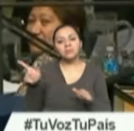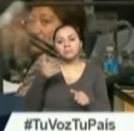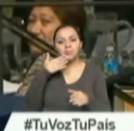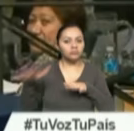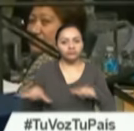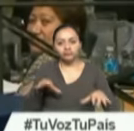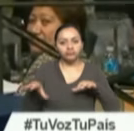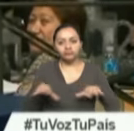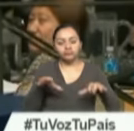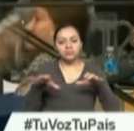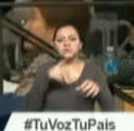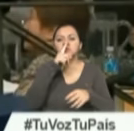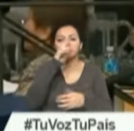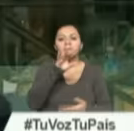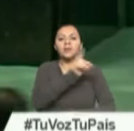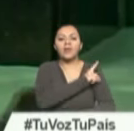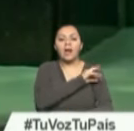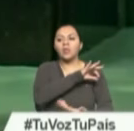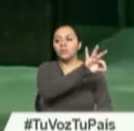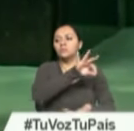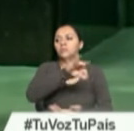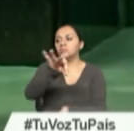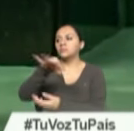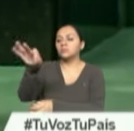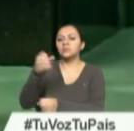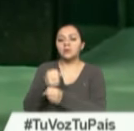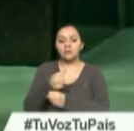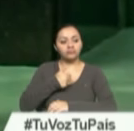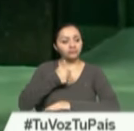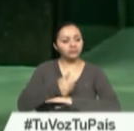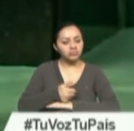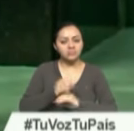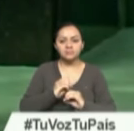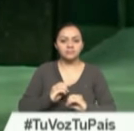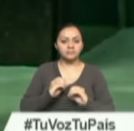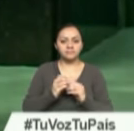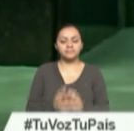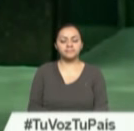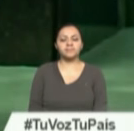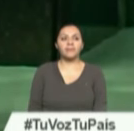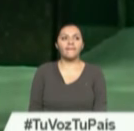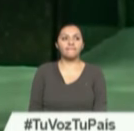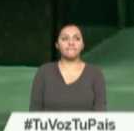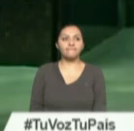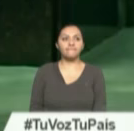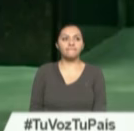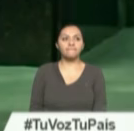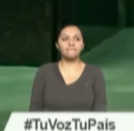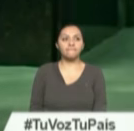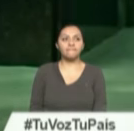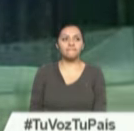quien delegaba la mayor parte del trabajo de mediación a sus enviados especiales.